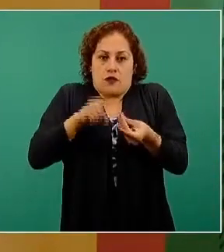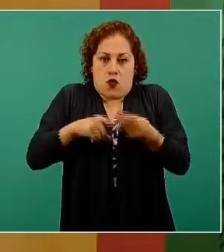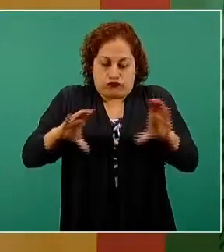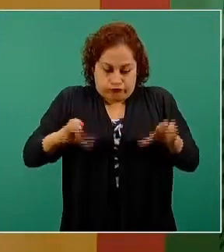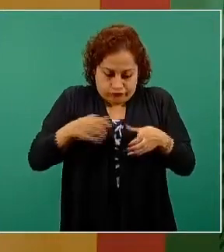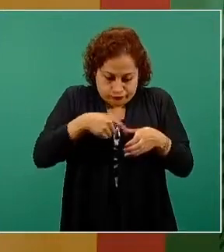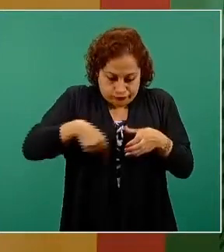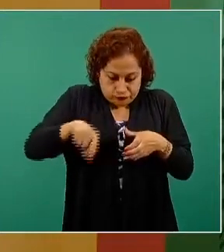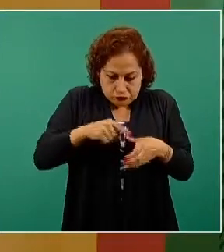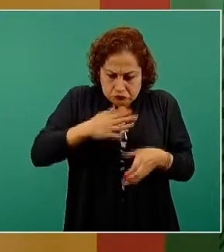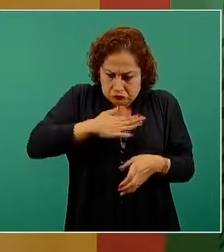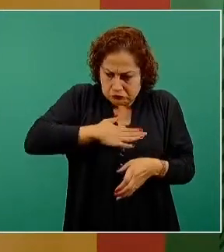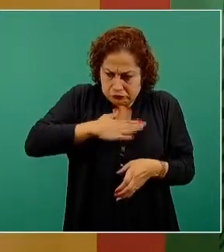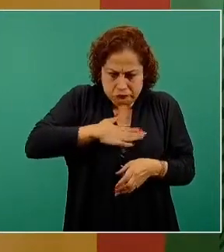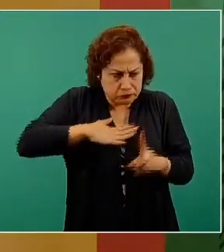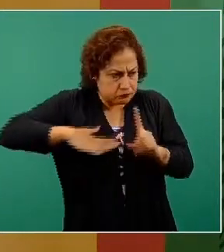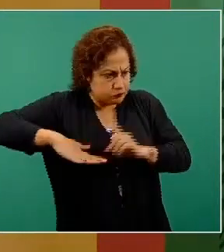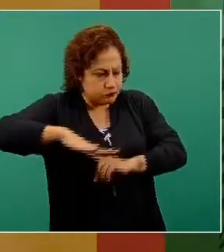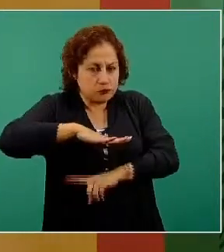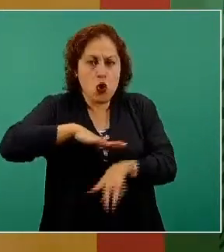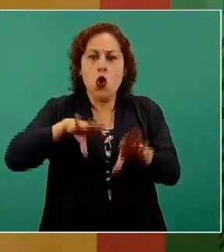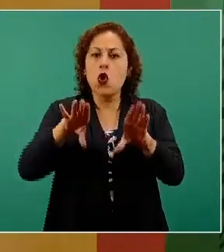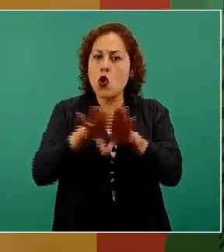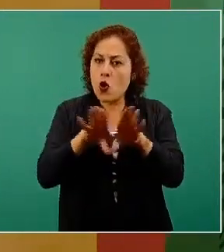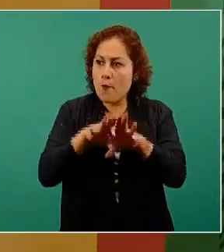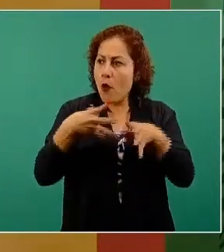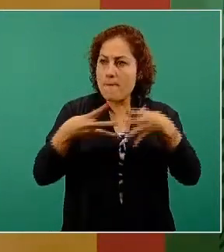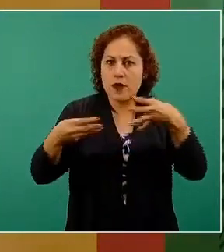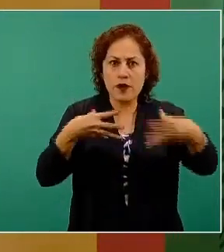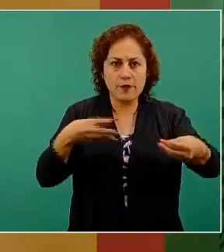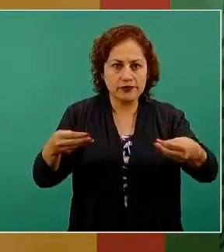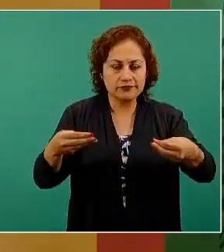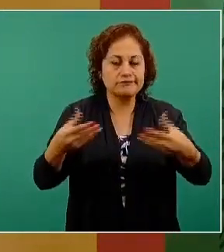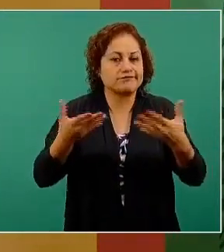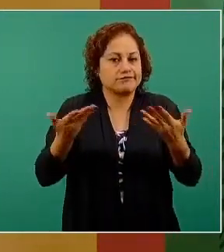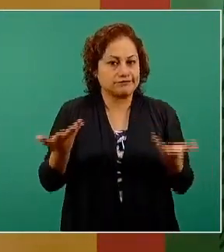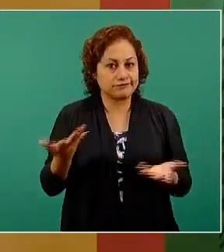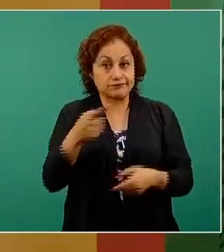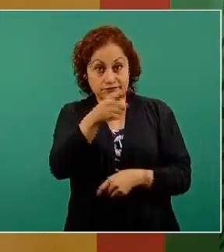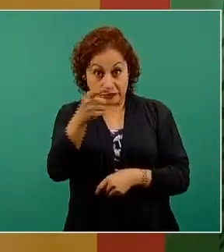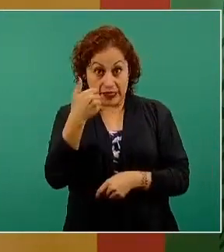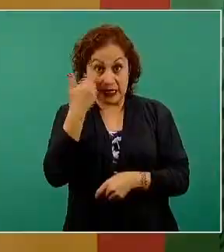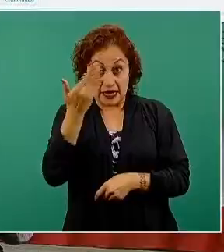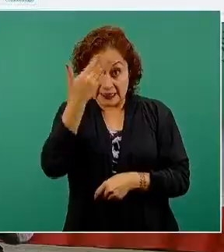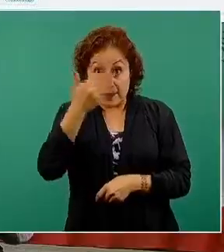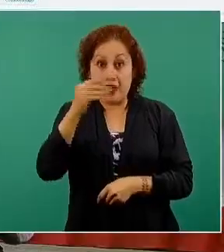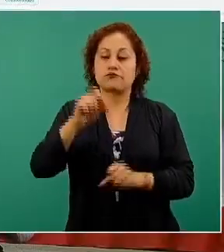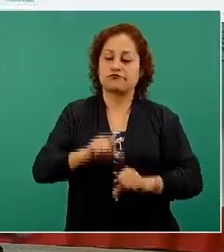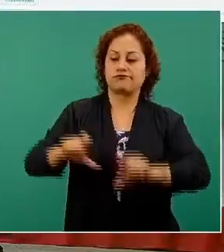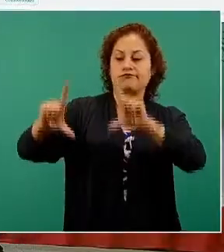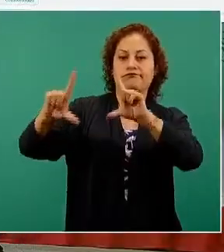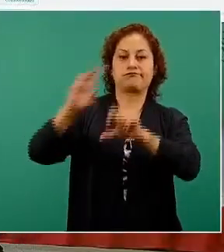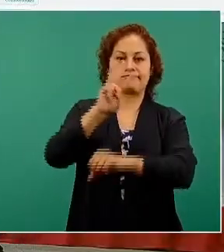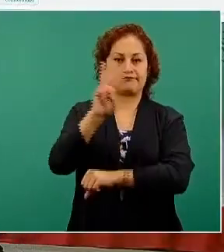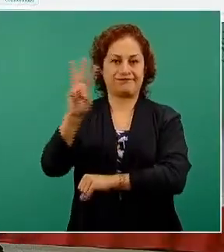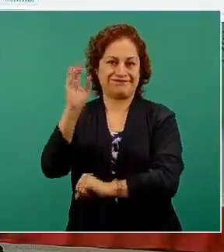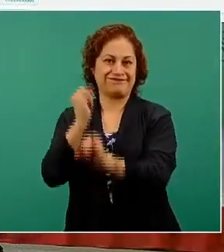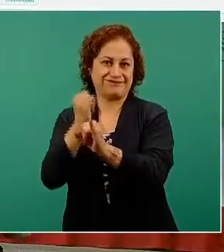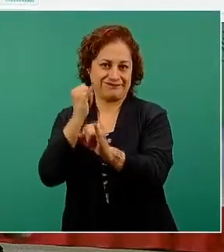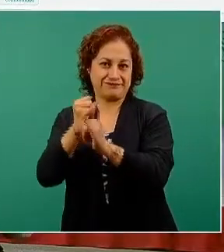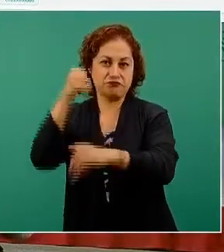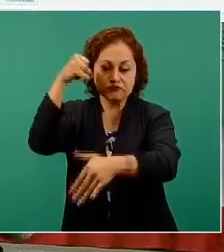Puede ser la de la entidad o a veces puede ser si tienen datos todavía más locales, pero la de la entidad es buena.